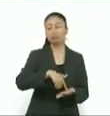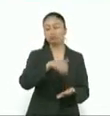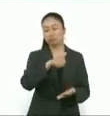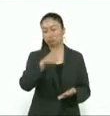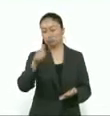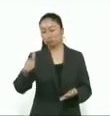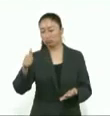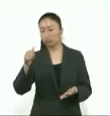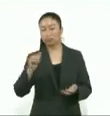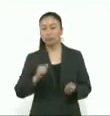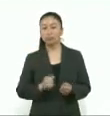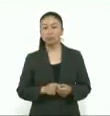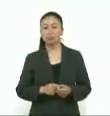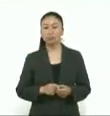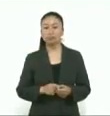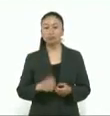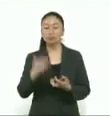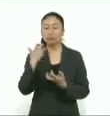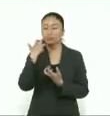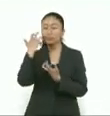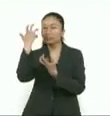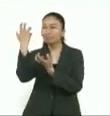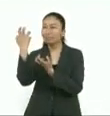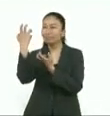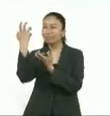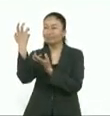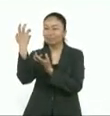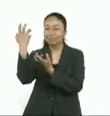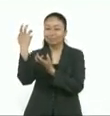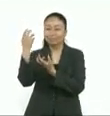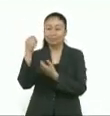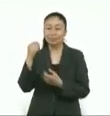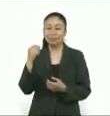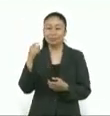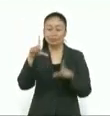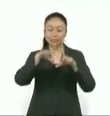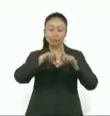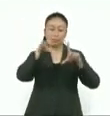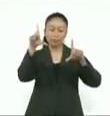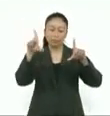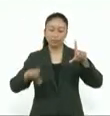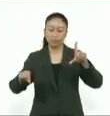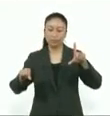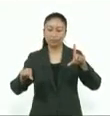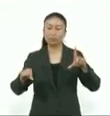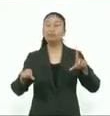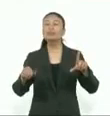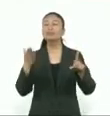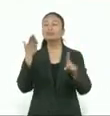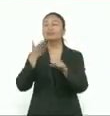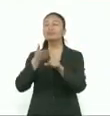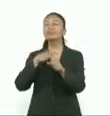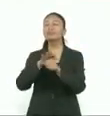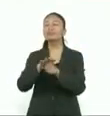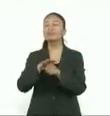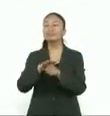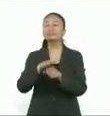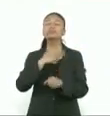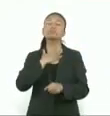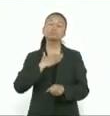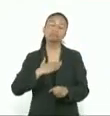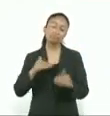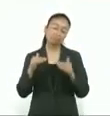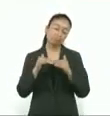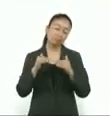espacios, el anhelo del pueblo de México por la justicia y por la igualdad.